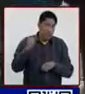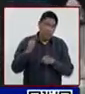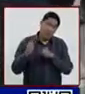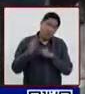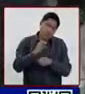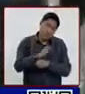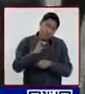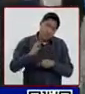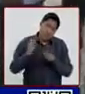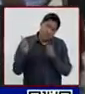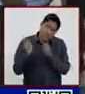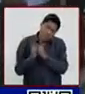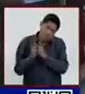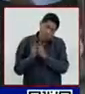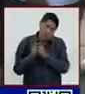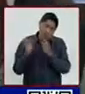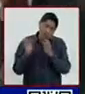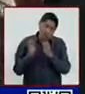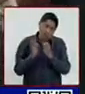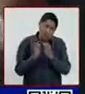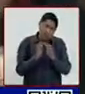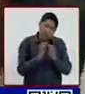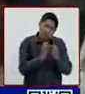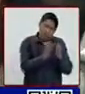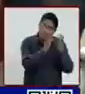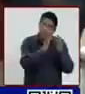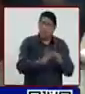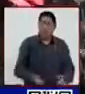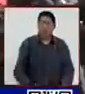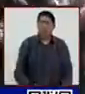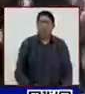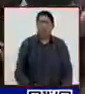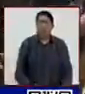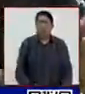una comisión reducida de representantes por cada provincia, ¿no?